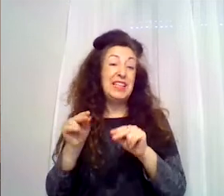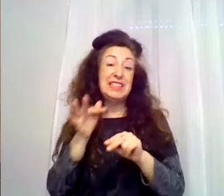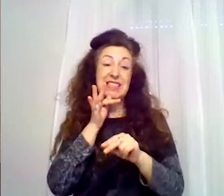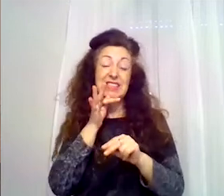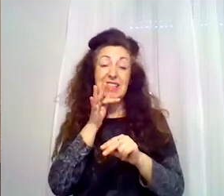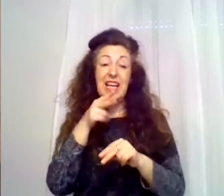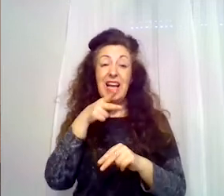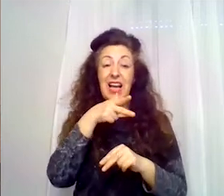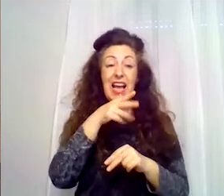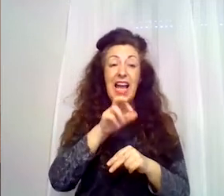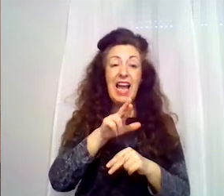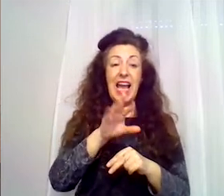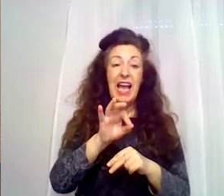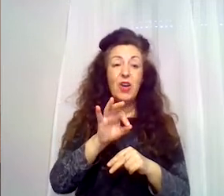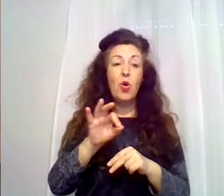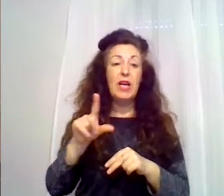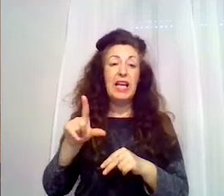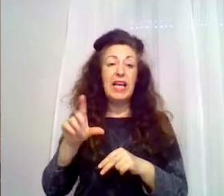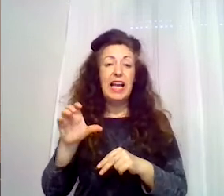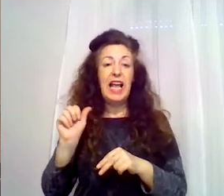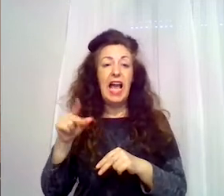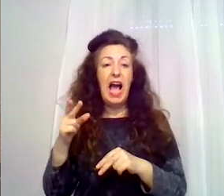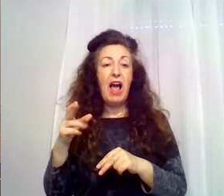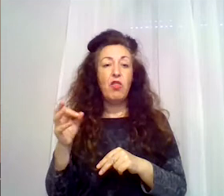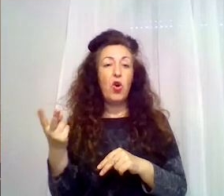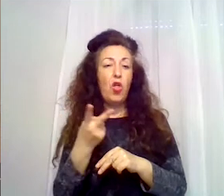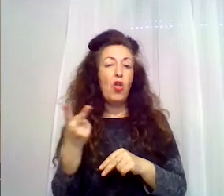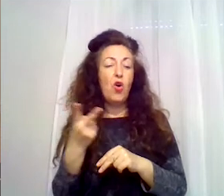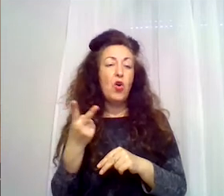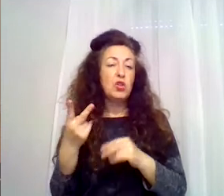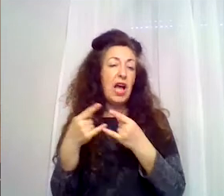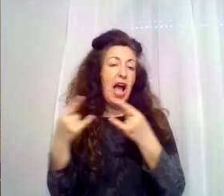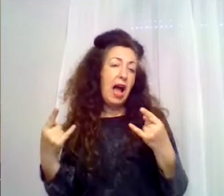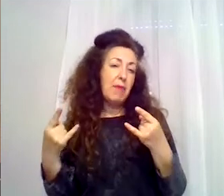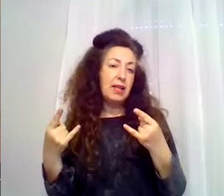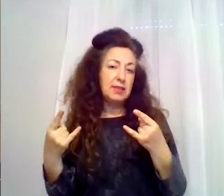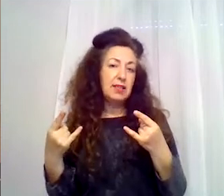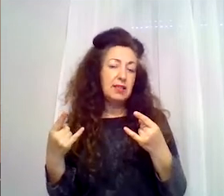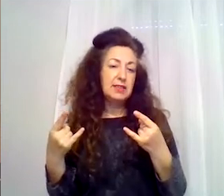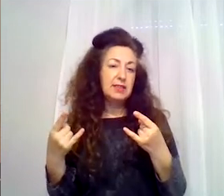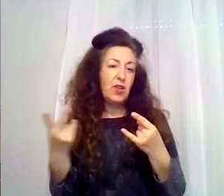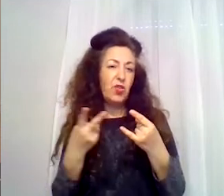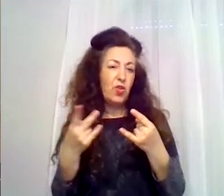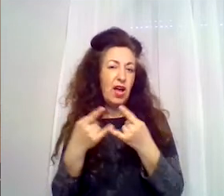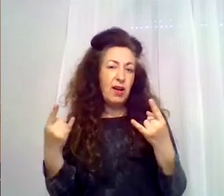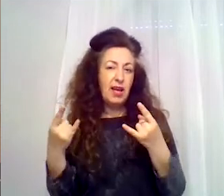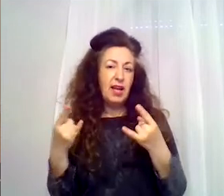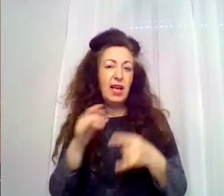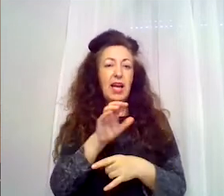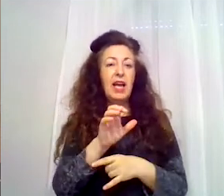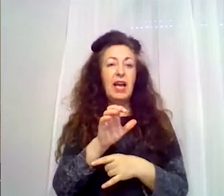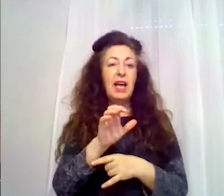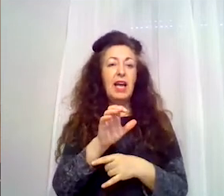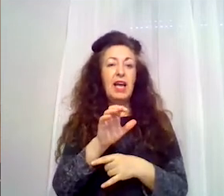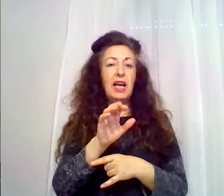maricón ordinario. Ahora, si le gustaba un chico joven y barbilindo, eso era ideal porque estaba protegido por Platón. Si